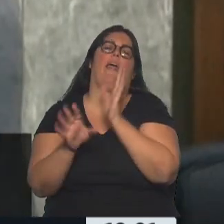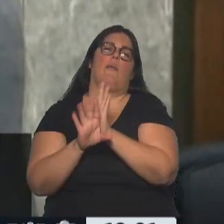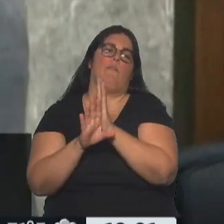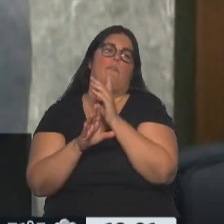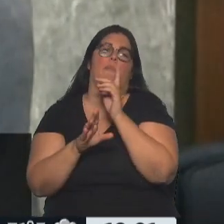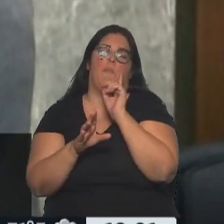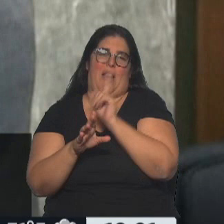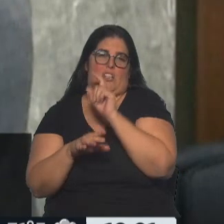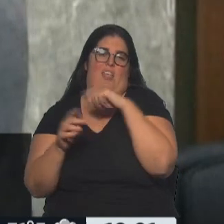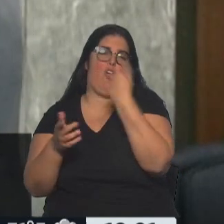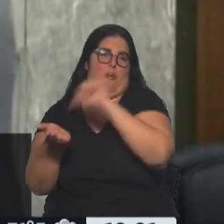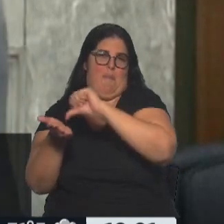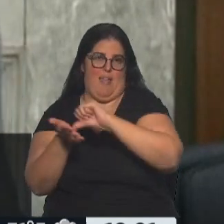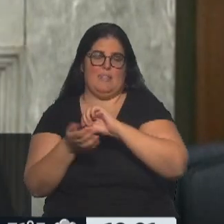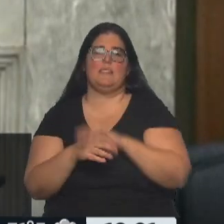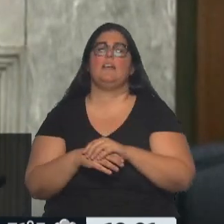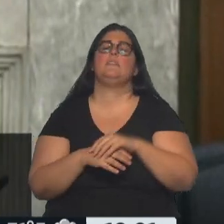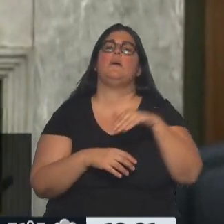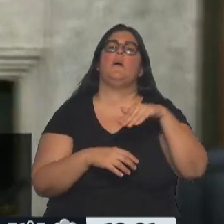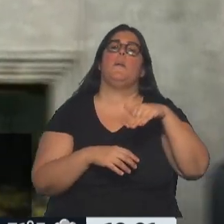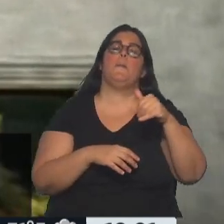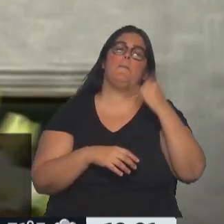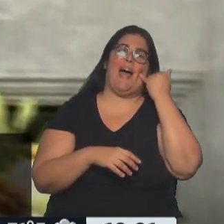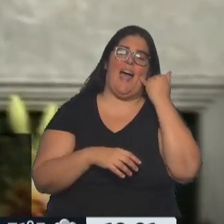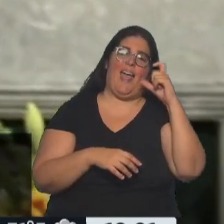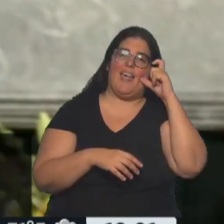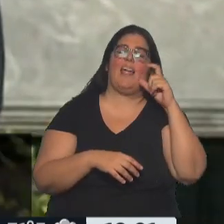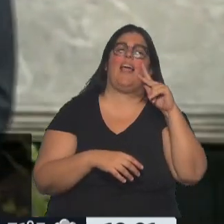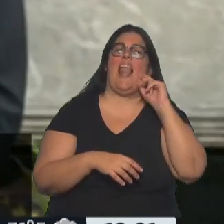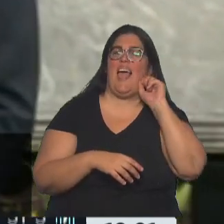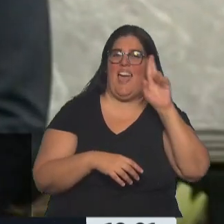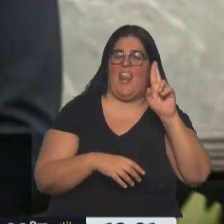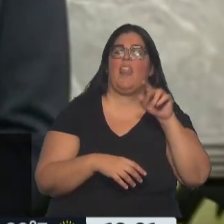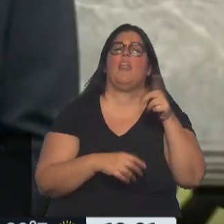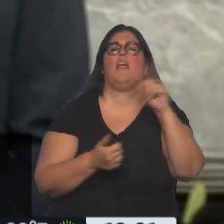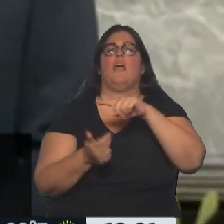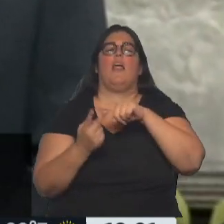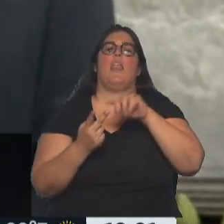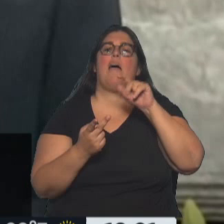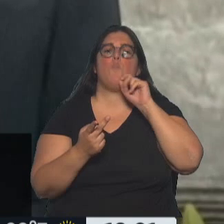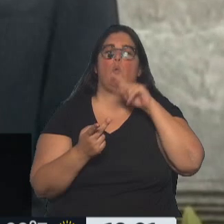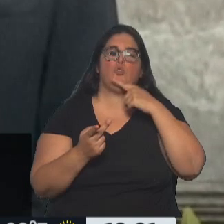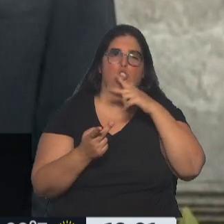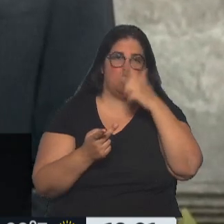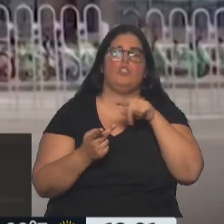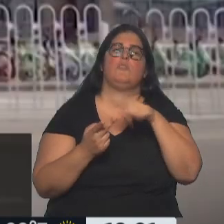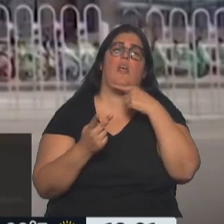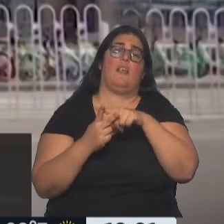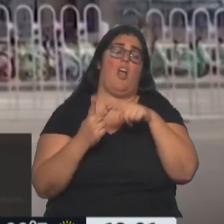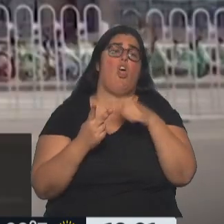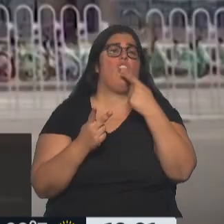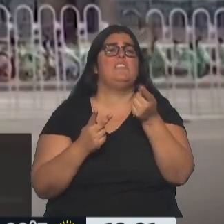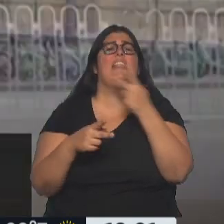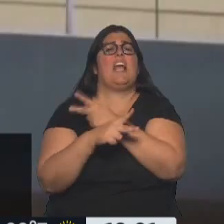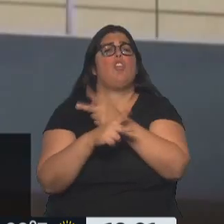impulsado por el legislador republicano Mike Gallagher y el demócrata Raya Krishnamurthy, quienes argumentan que no proponen la prohibición de TikTok, sino